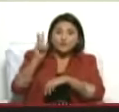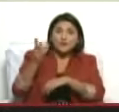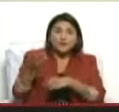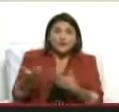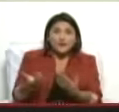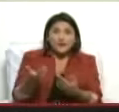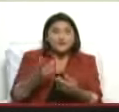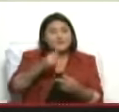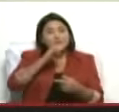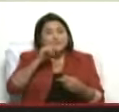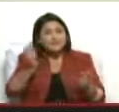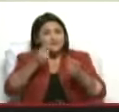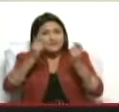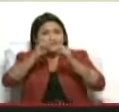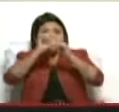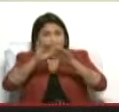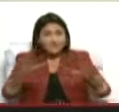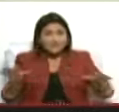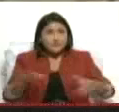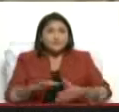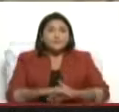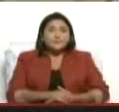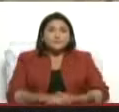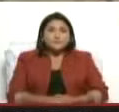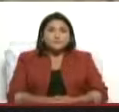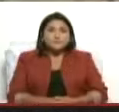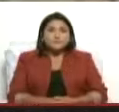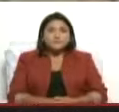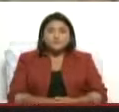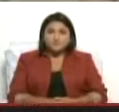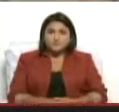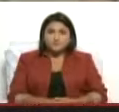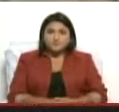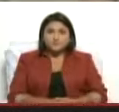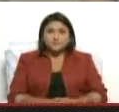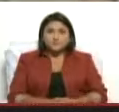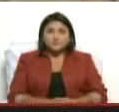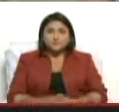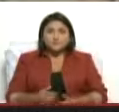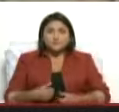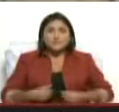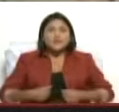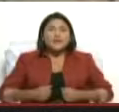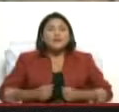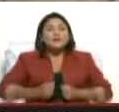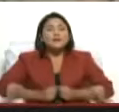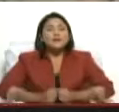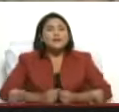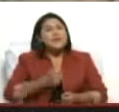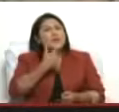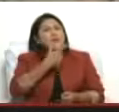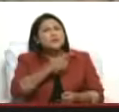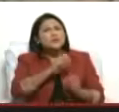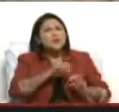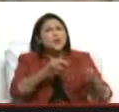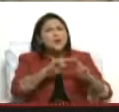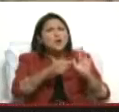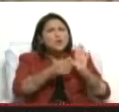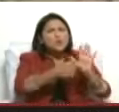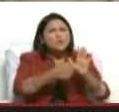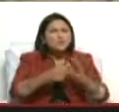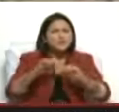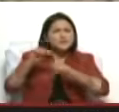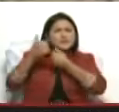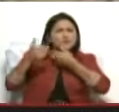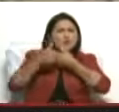lo han difundido sanciones contra el estado venezolano qué ha dicho la ONU de las sanciones contra el estado